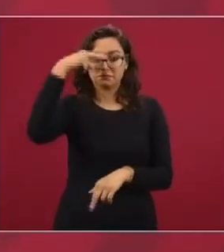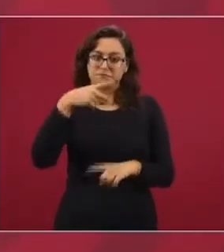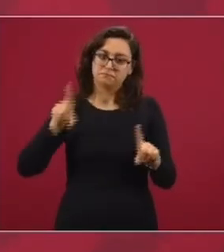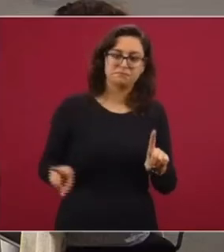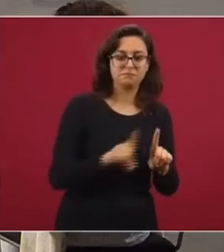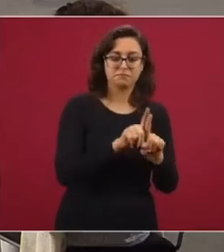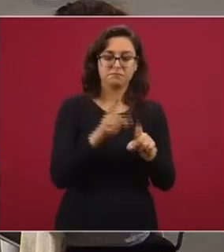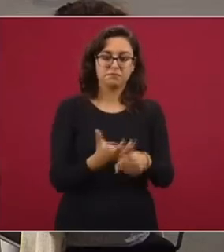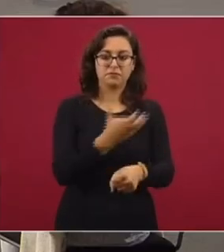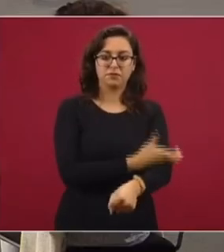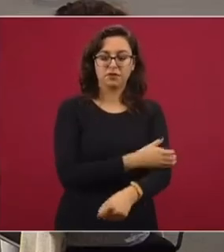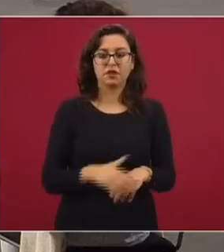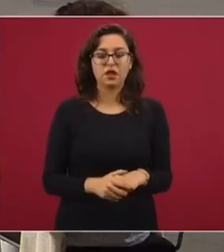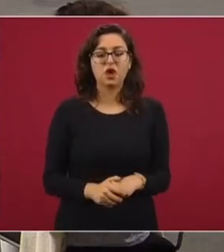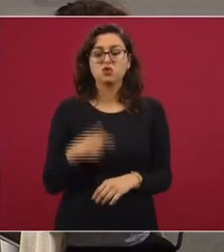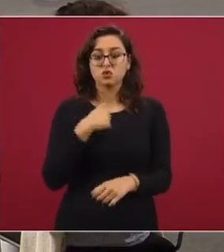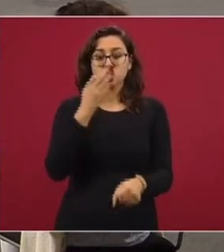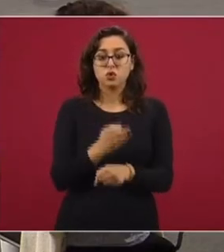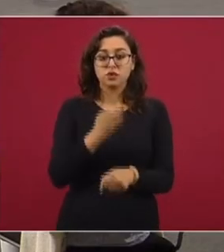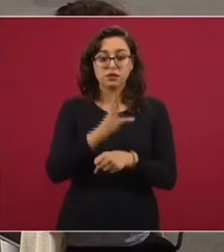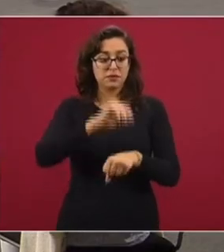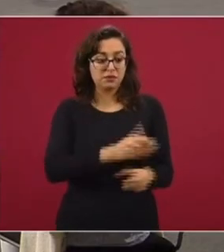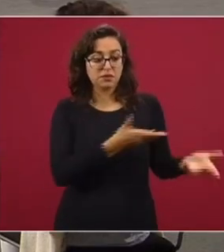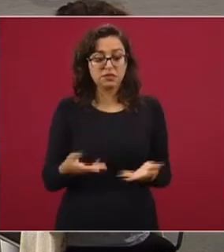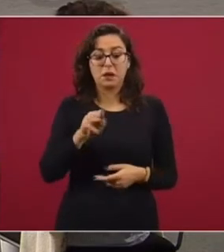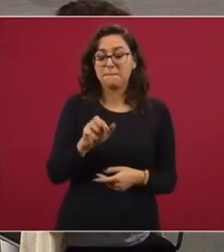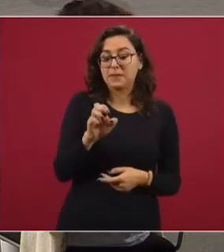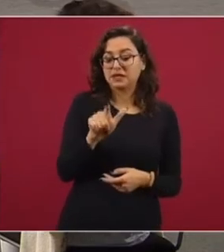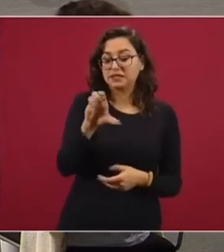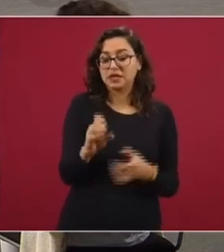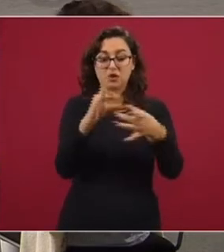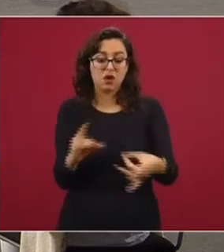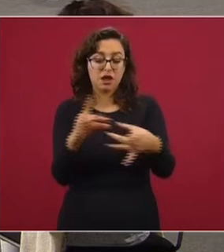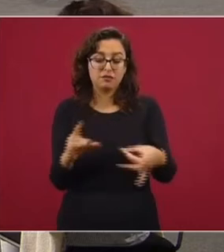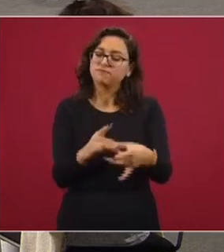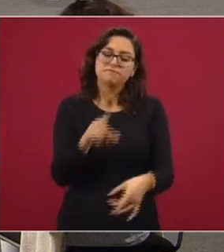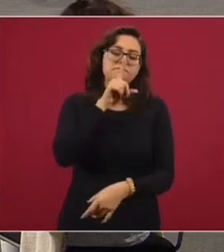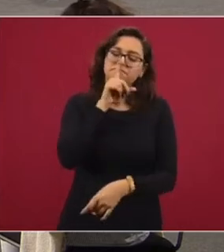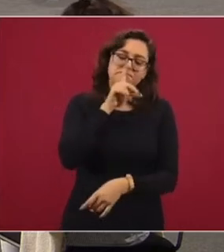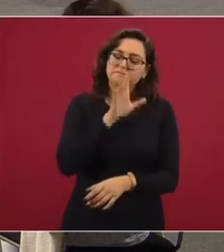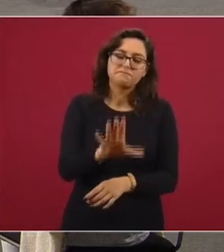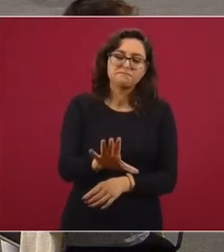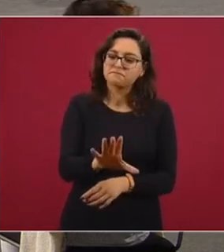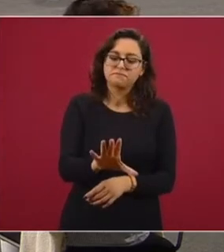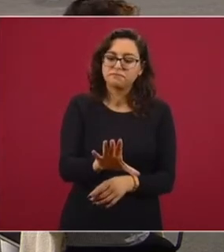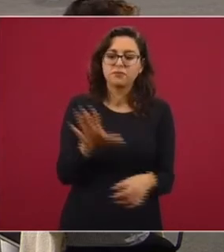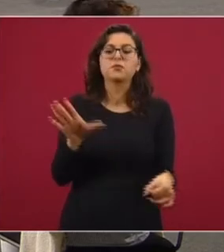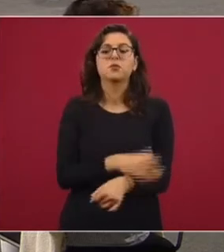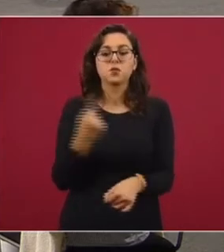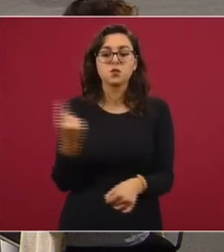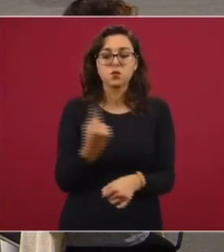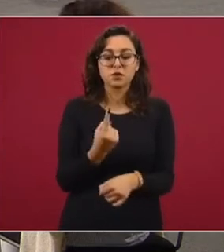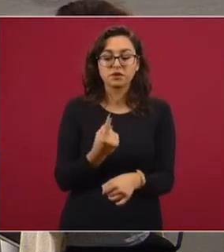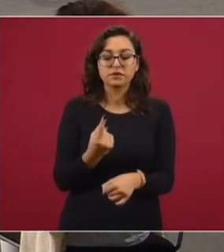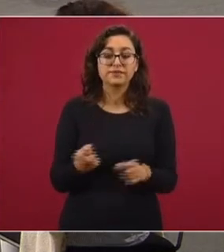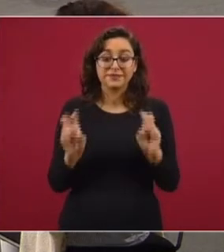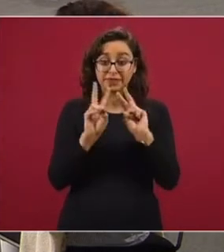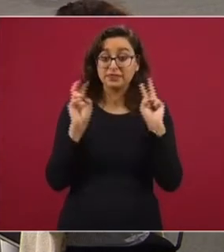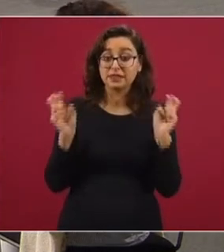No le estoy dando la palabra a Marcelo, que podría explicarlo con más precisión, porque este